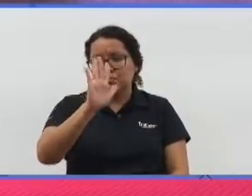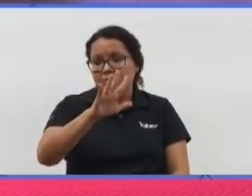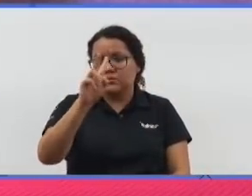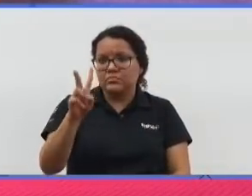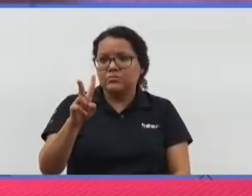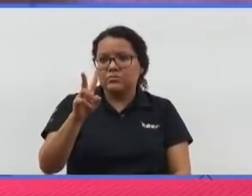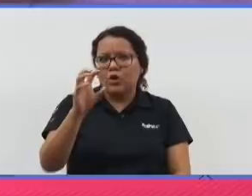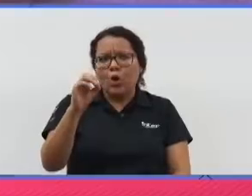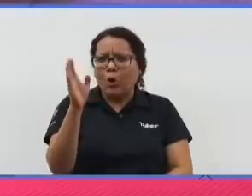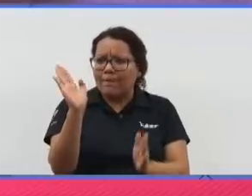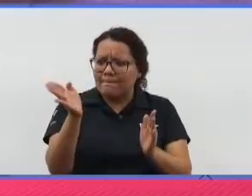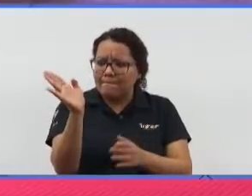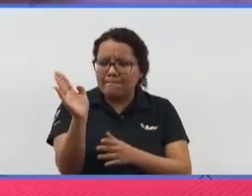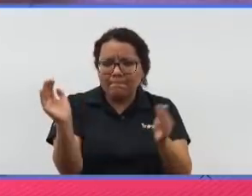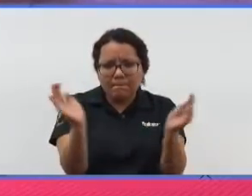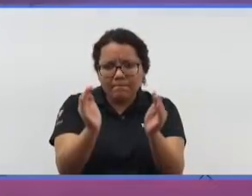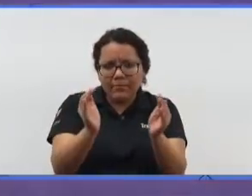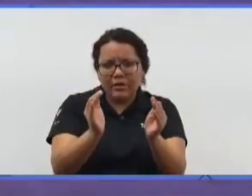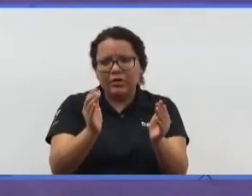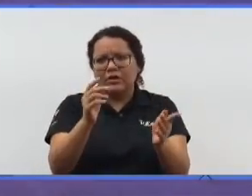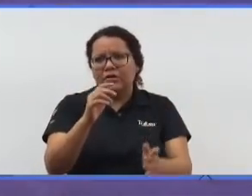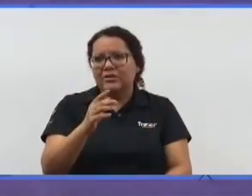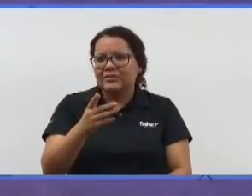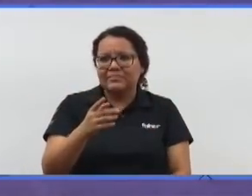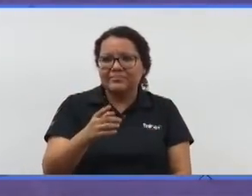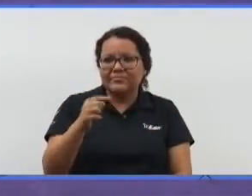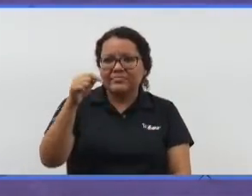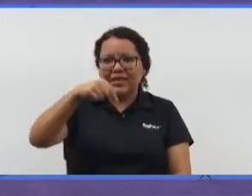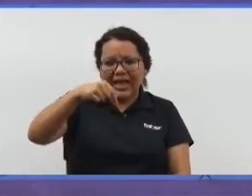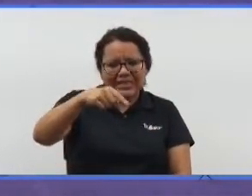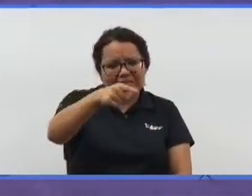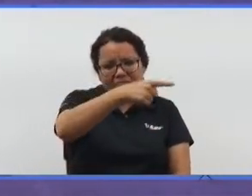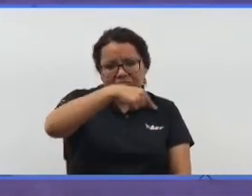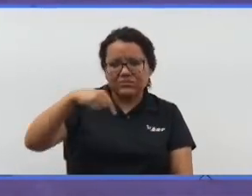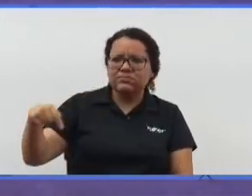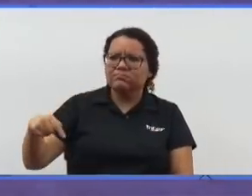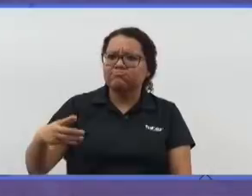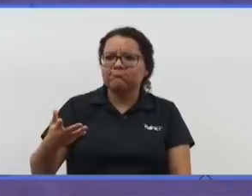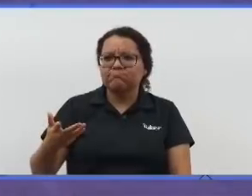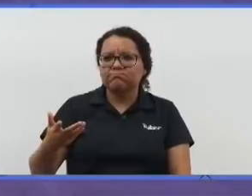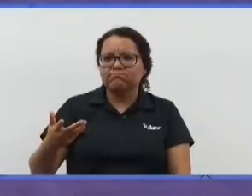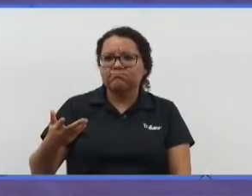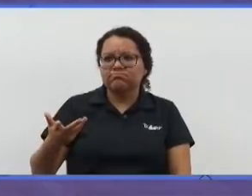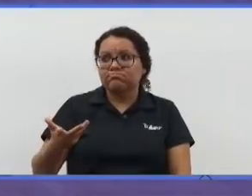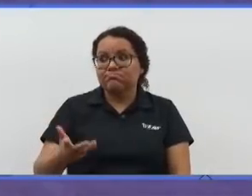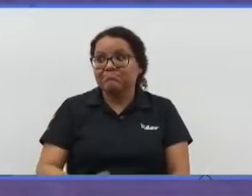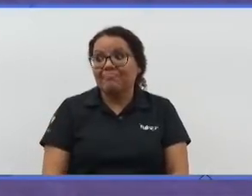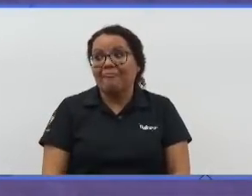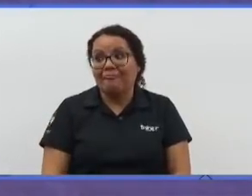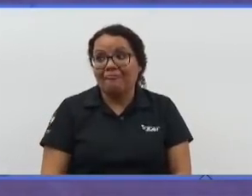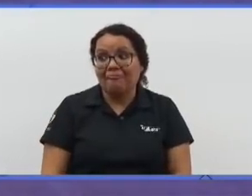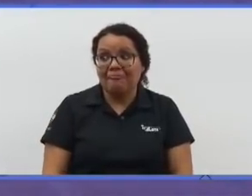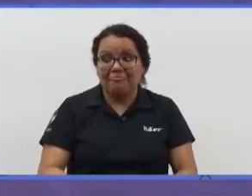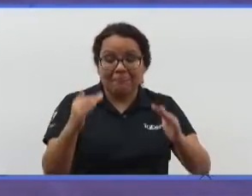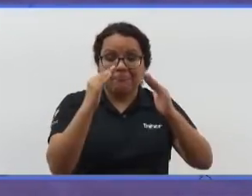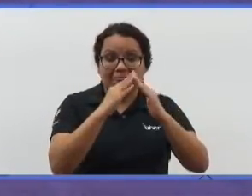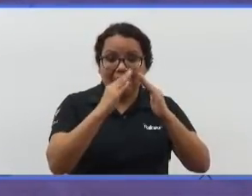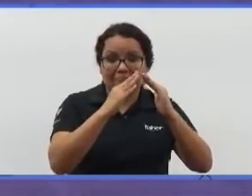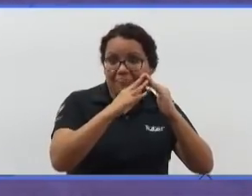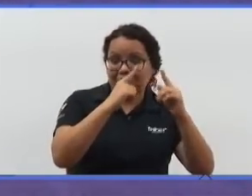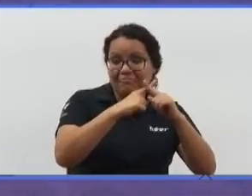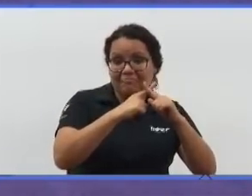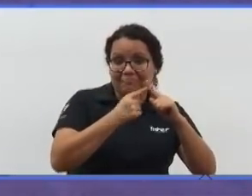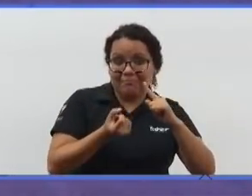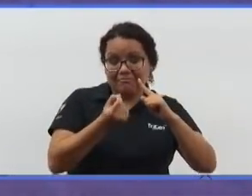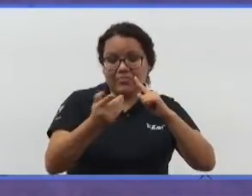otra 101 y los buses que suben por el paseo den la vuelta por aquí hombre y dejan a los hermanos en la puerta de la iglesia alguien me va a ayudar a orar para eso